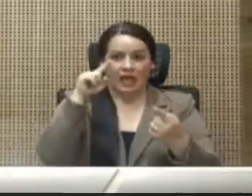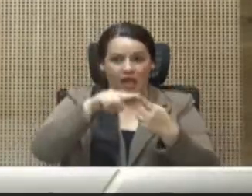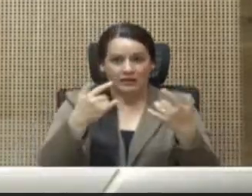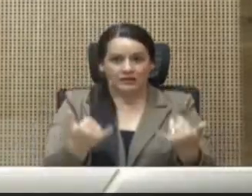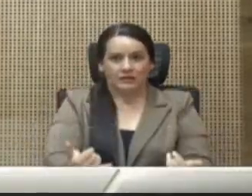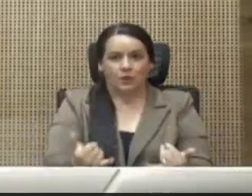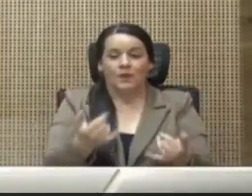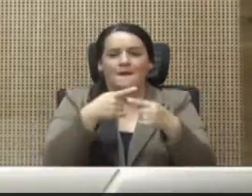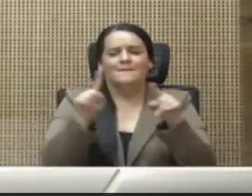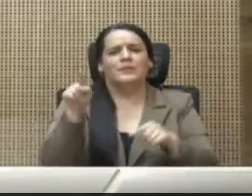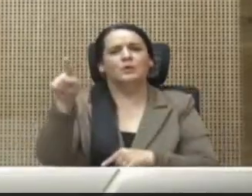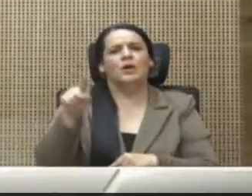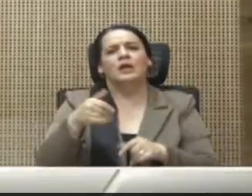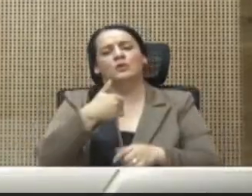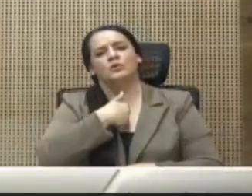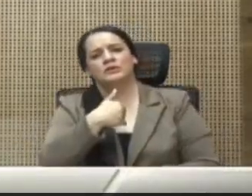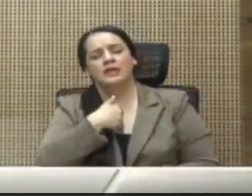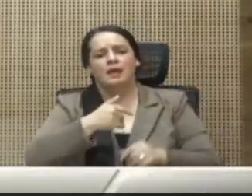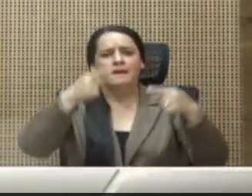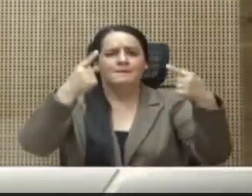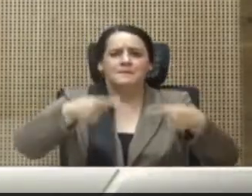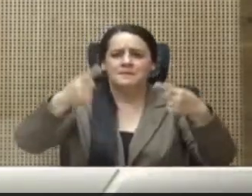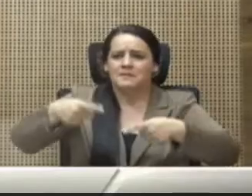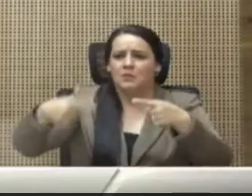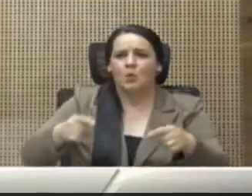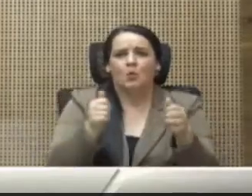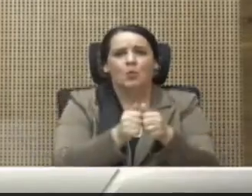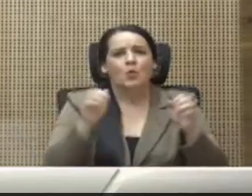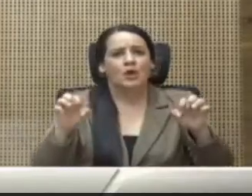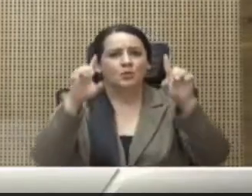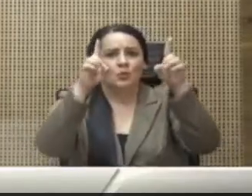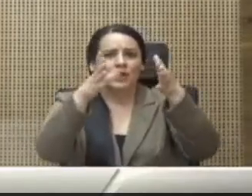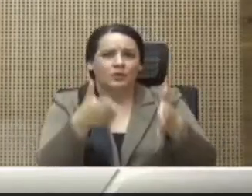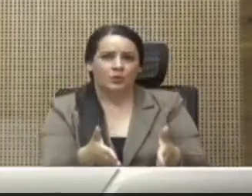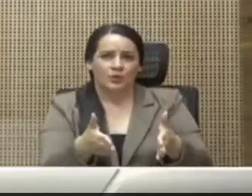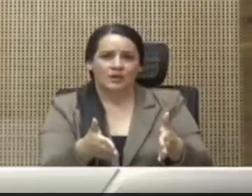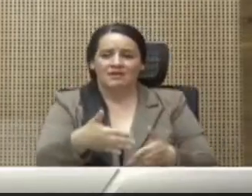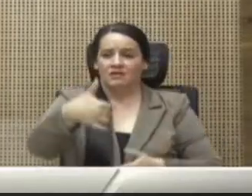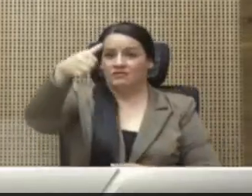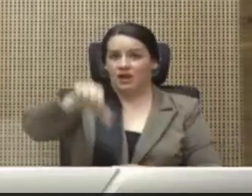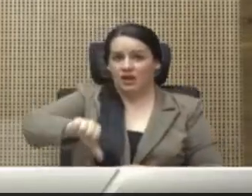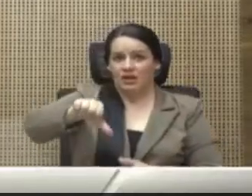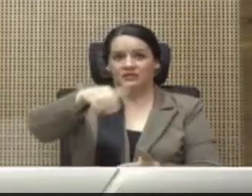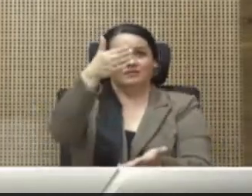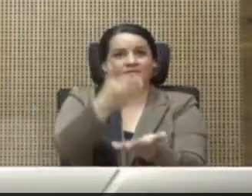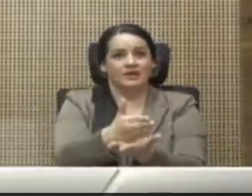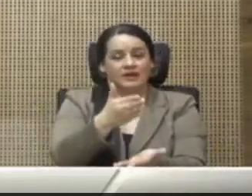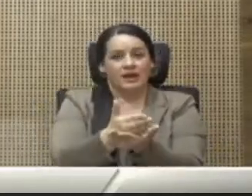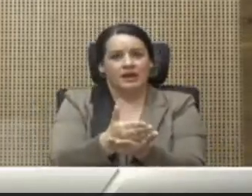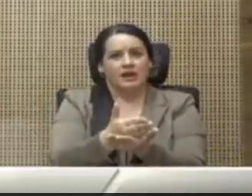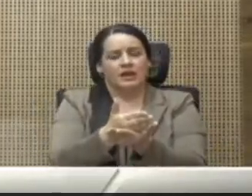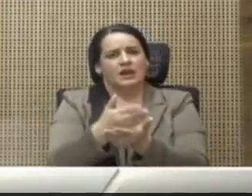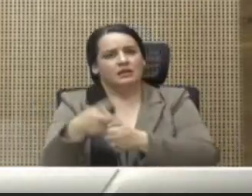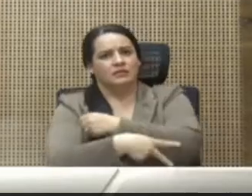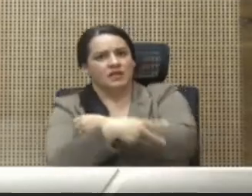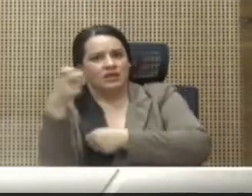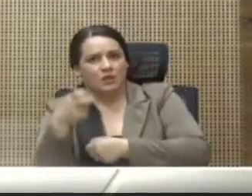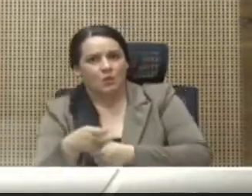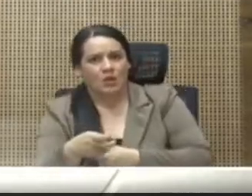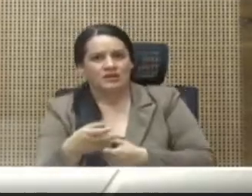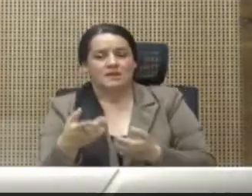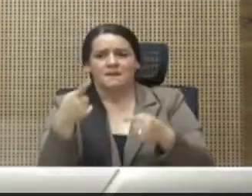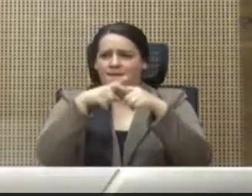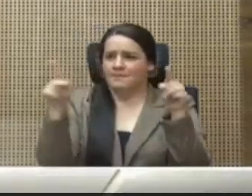los educadores. Fracasa en frenar la delincuencia, pero ahí vemos al presidente peleando con la